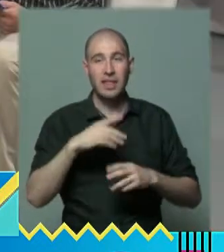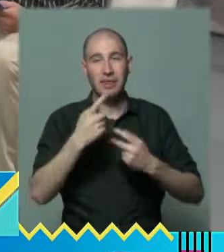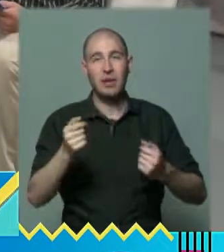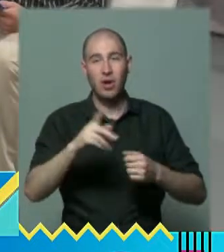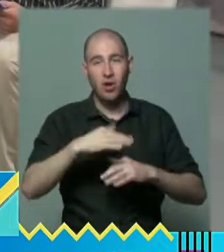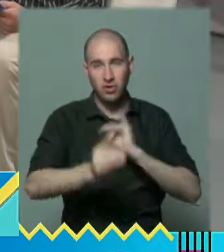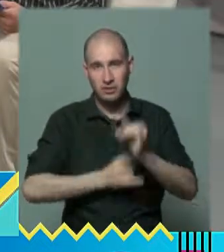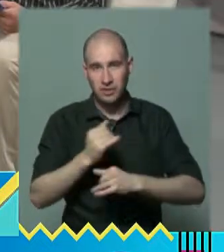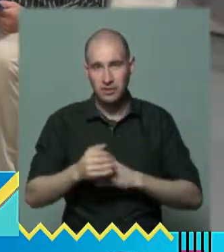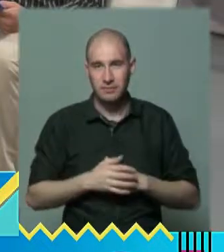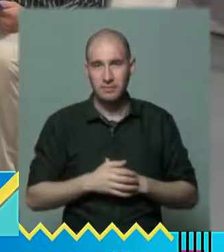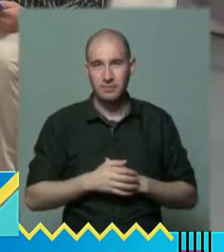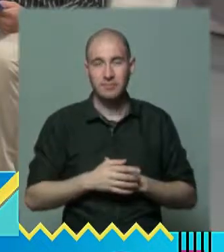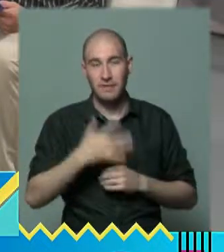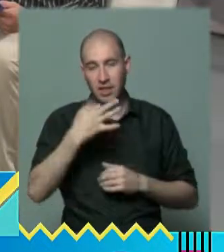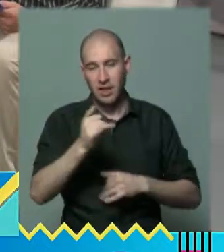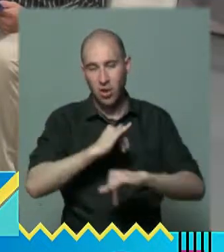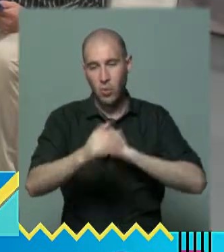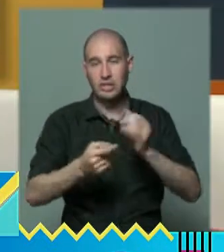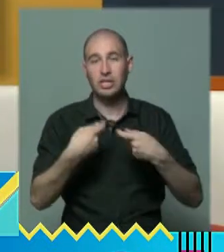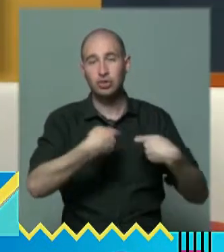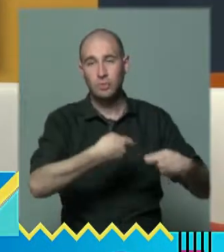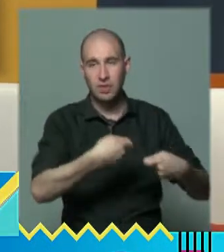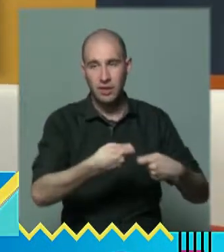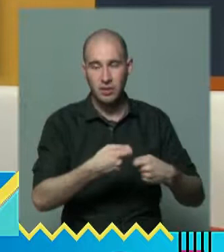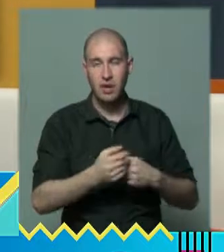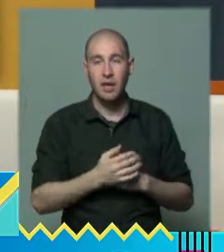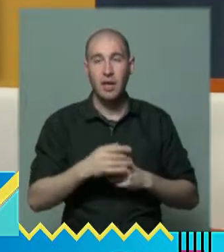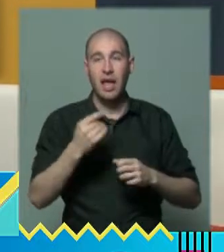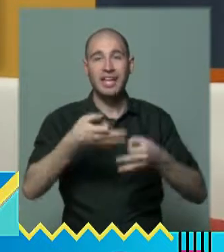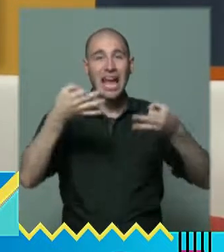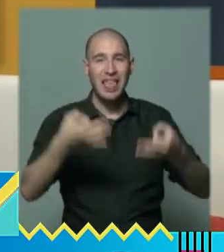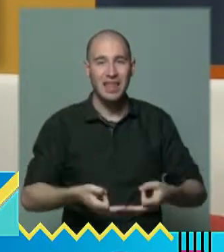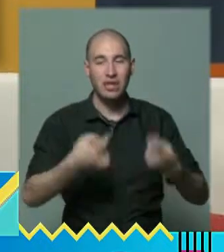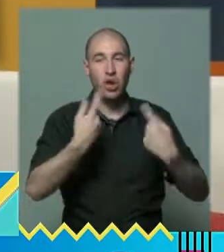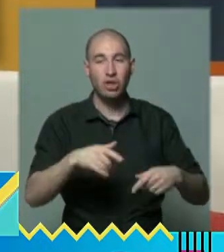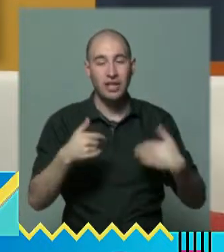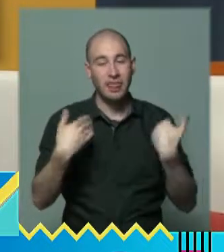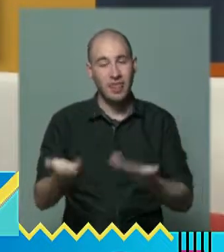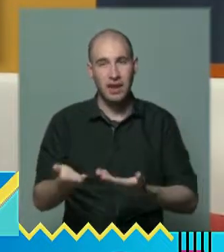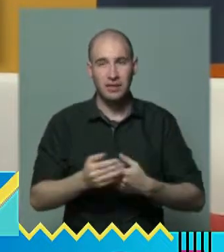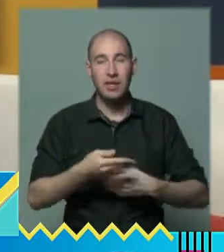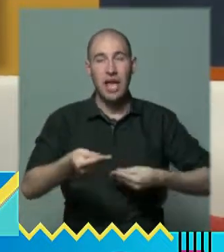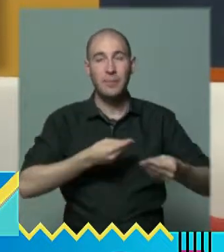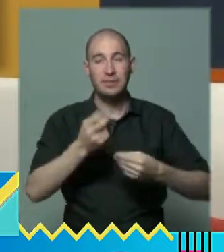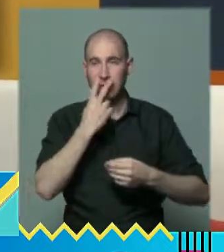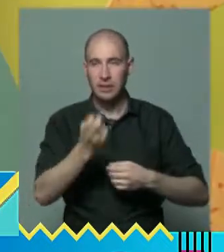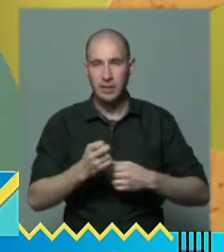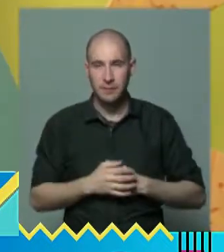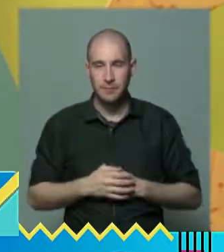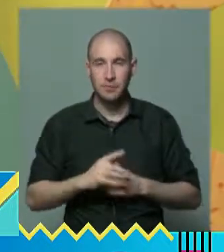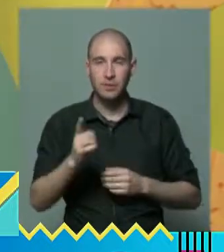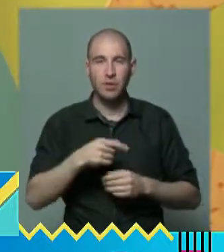realidad y de los subsidios, empecemos hablando de la calidad del producto que están brindando las empresas de energía. Y